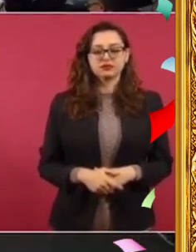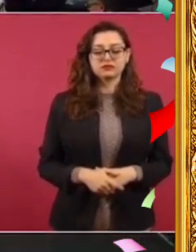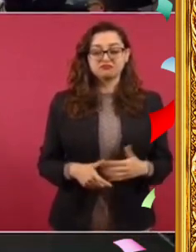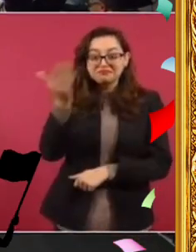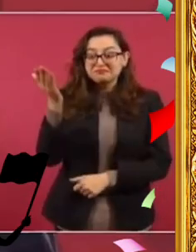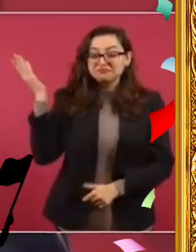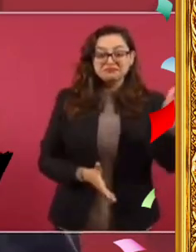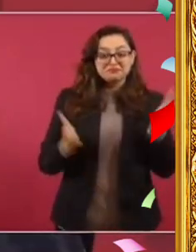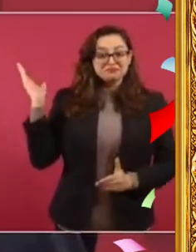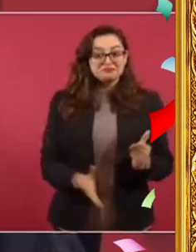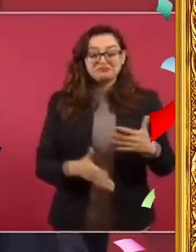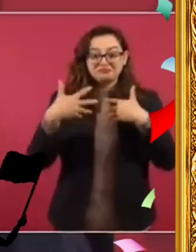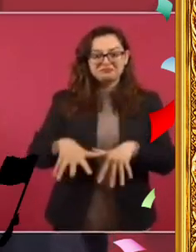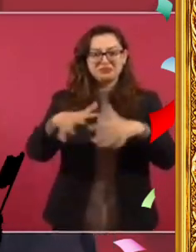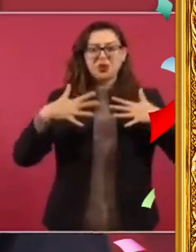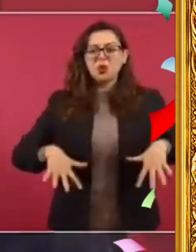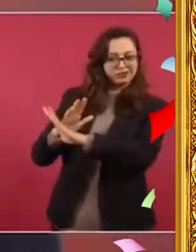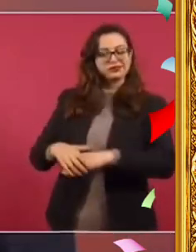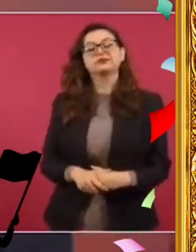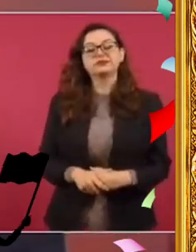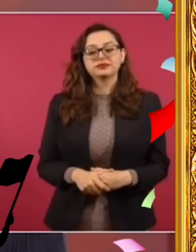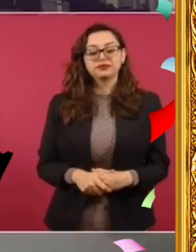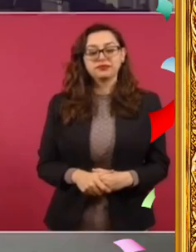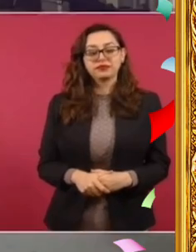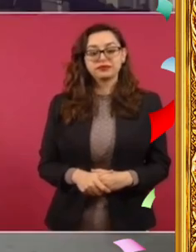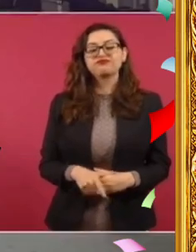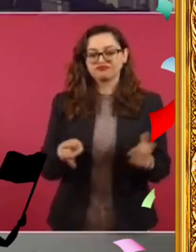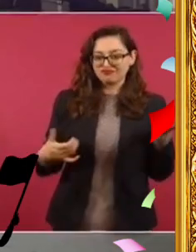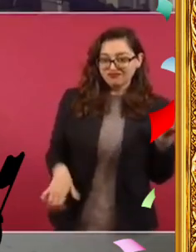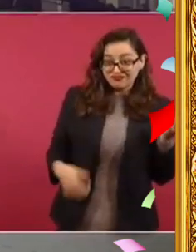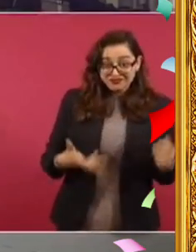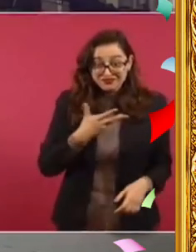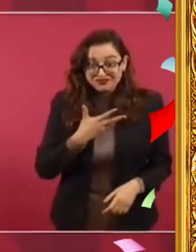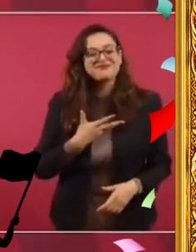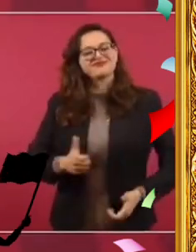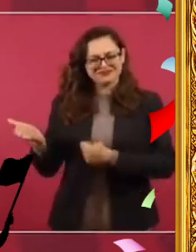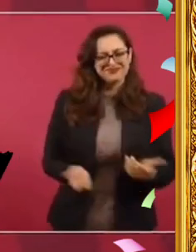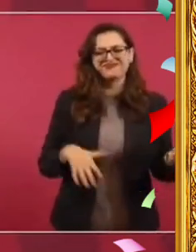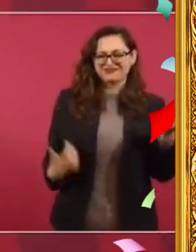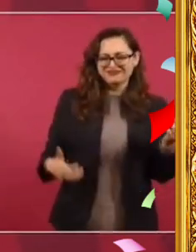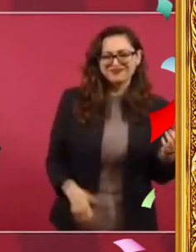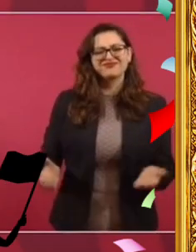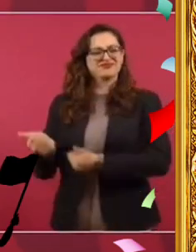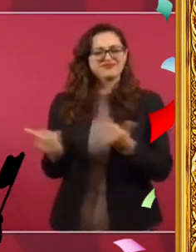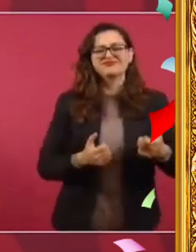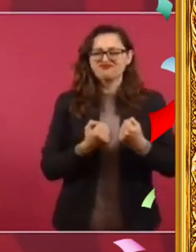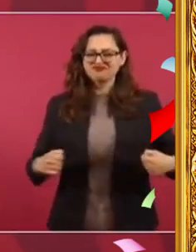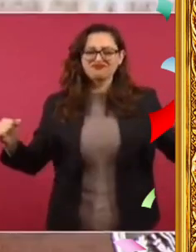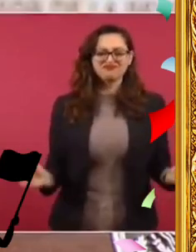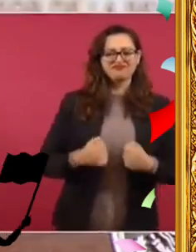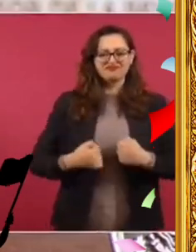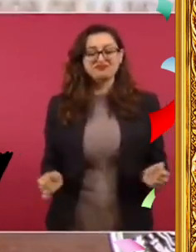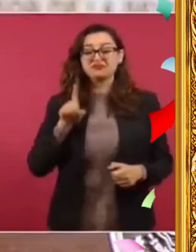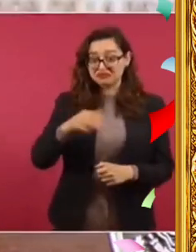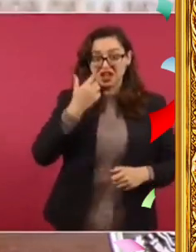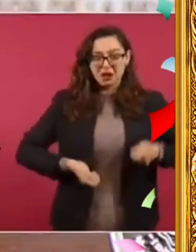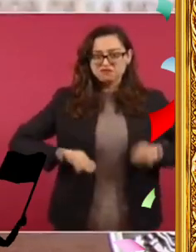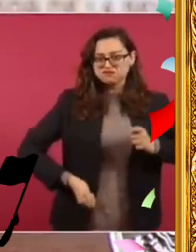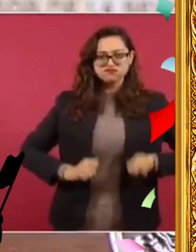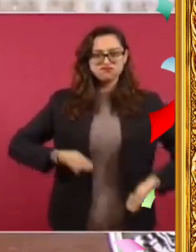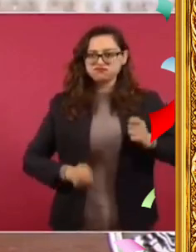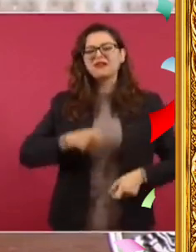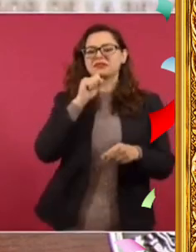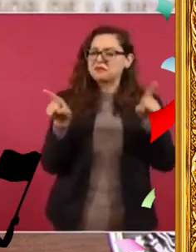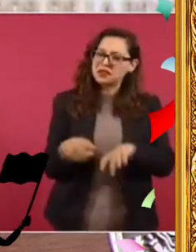todo el que quiera asistir vaya vestido del color que sea. Ay, que si tiene guitarra, lleve la guitarra o el acordeón. Y los que tengan una batucada, que vayan